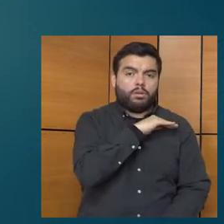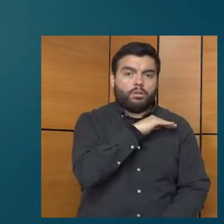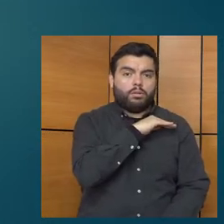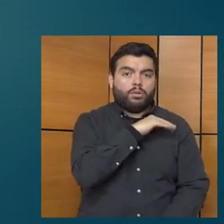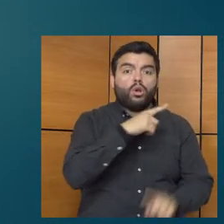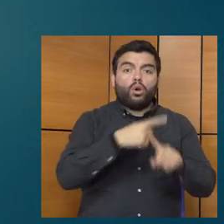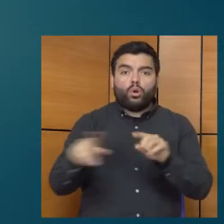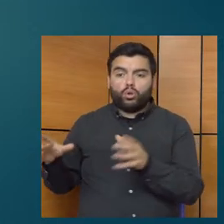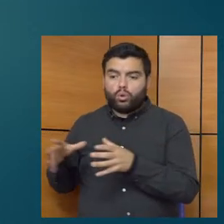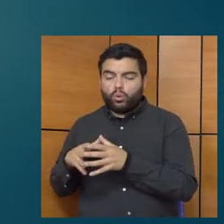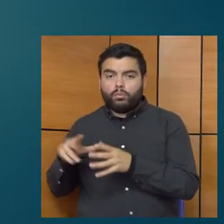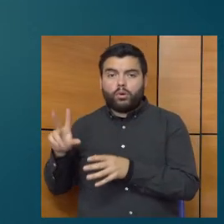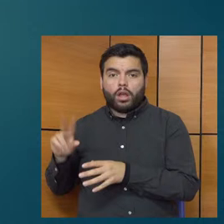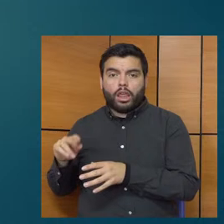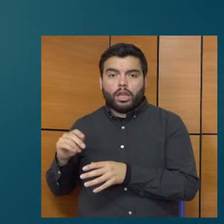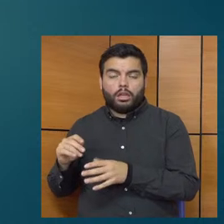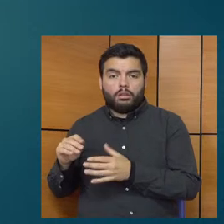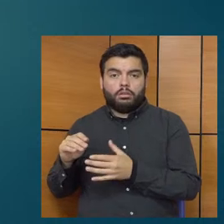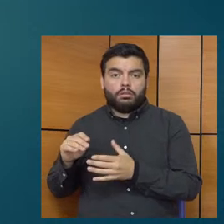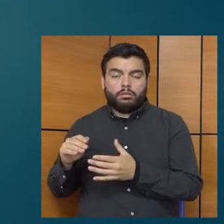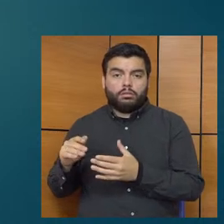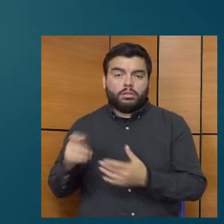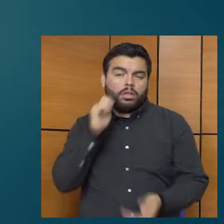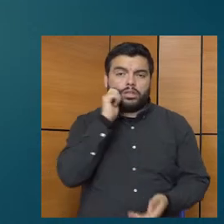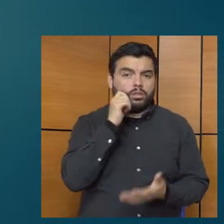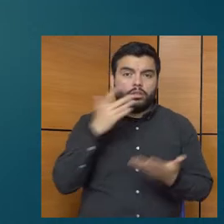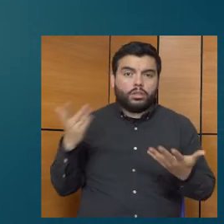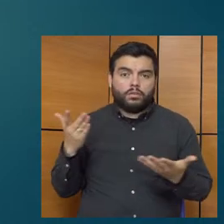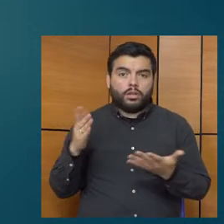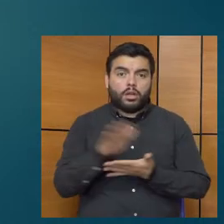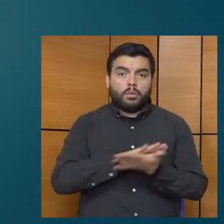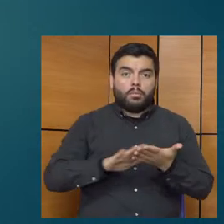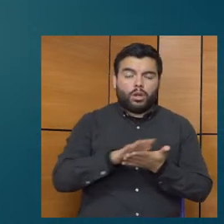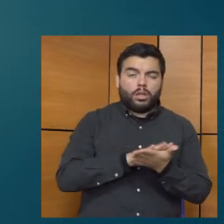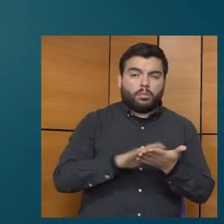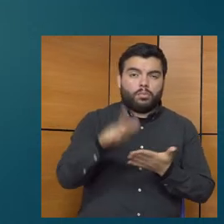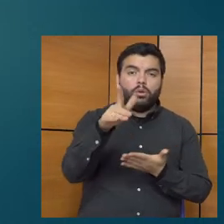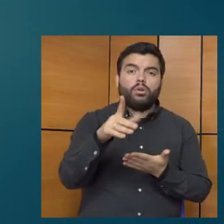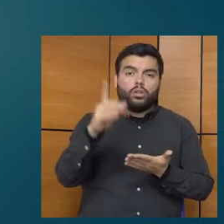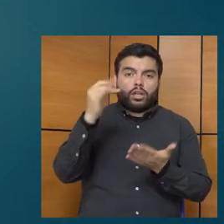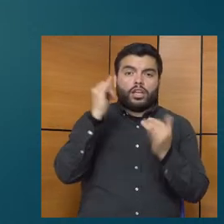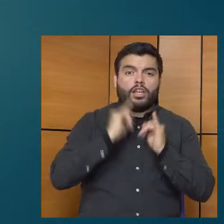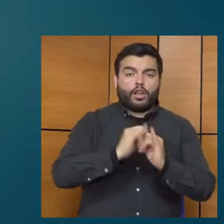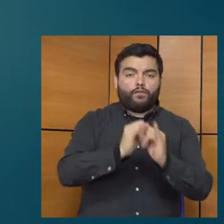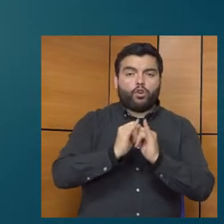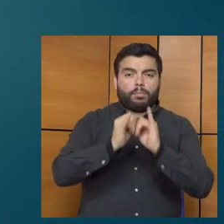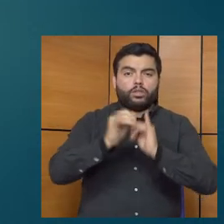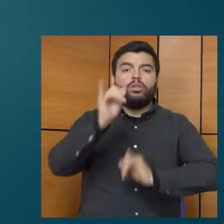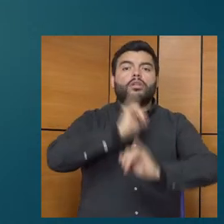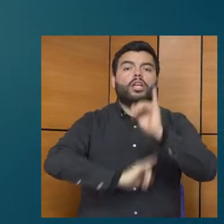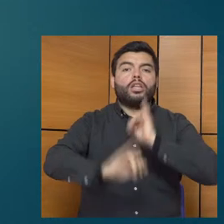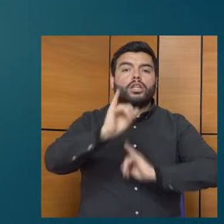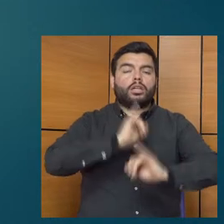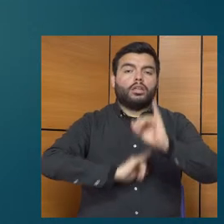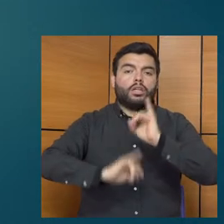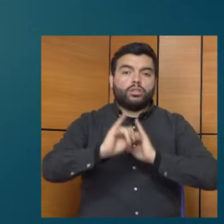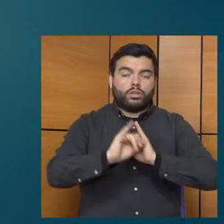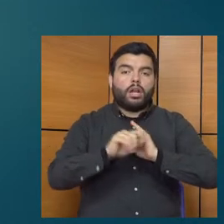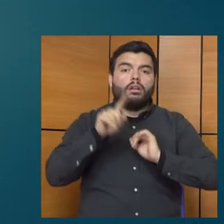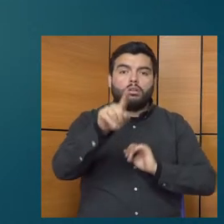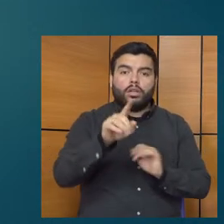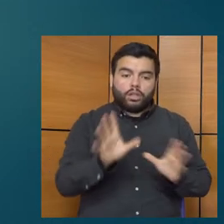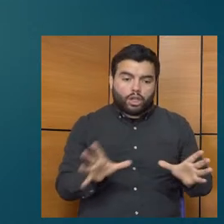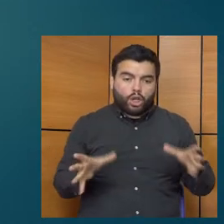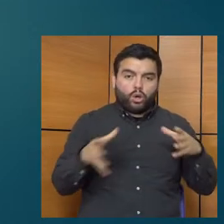otros grupos de edad, ¿no? Eso hace que, empezando por datos más globales a nivel internacional, podemos decir que este grupo